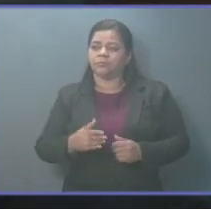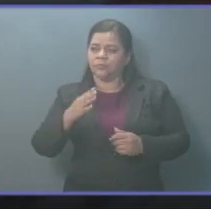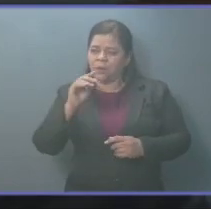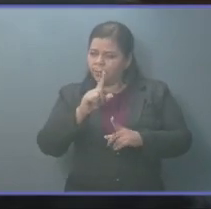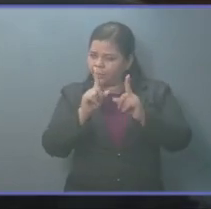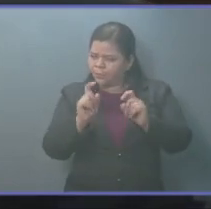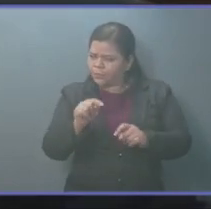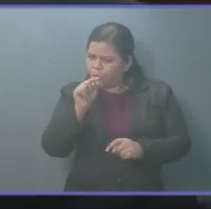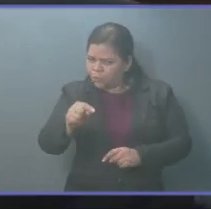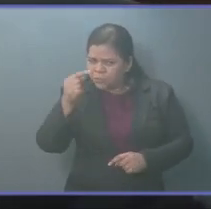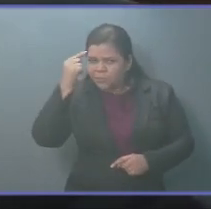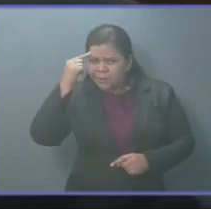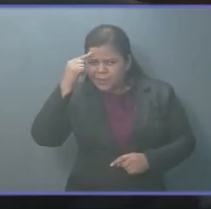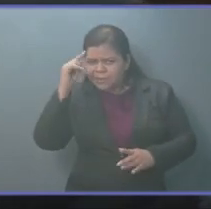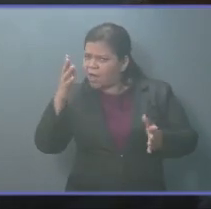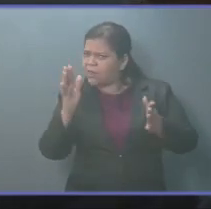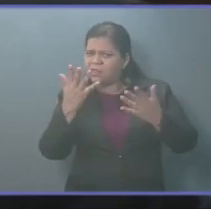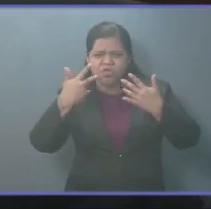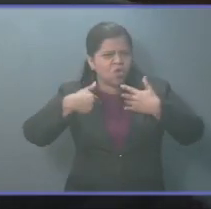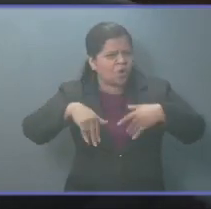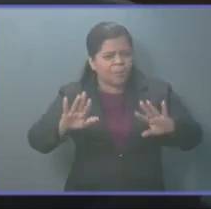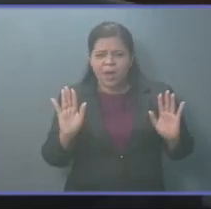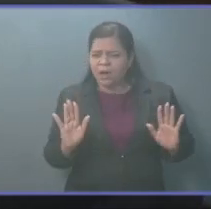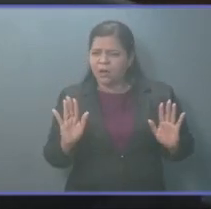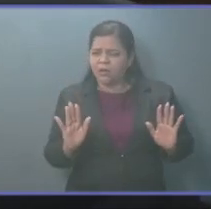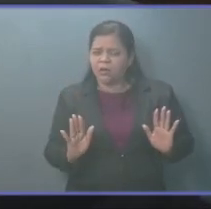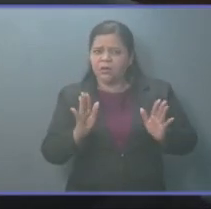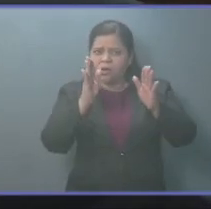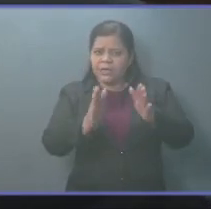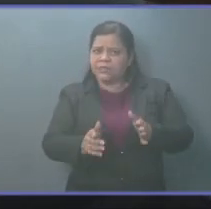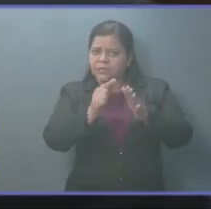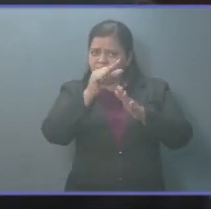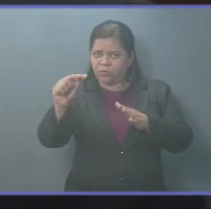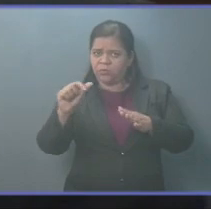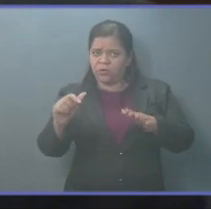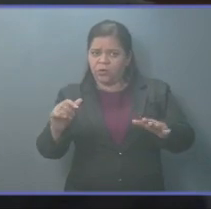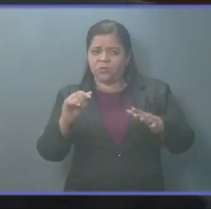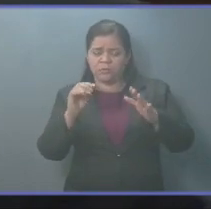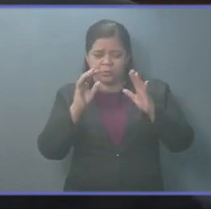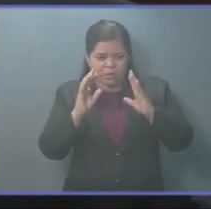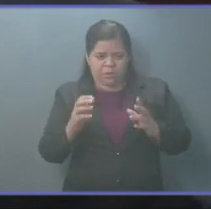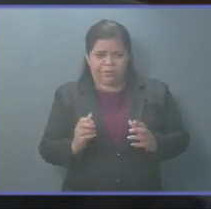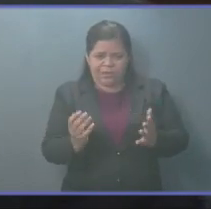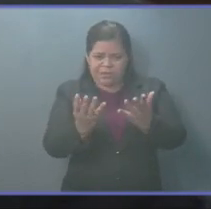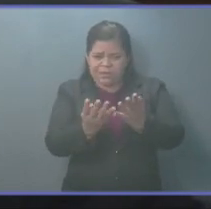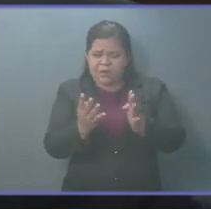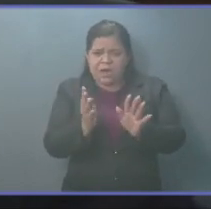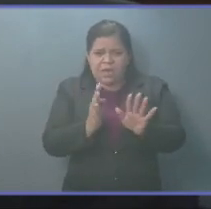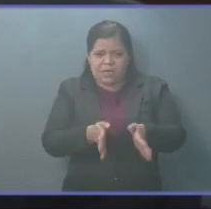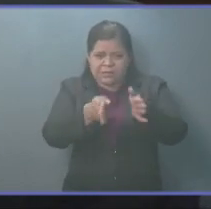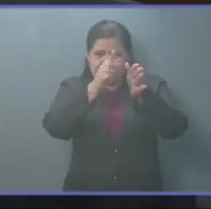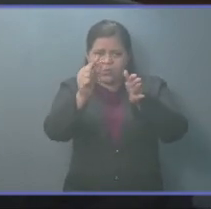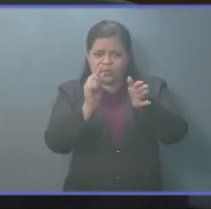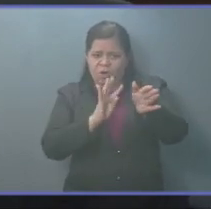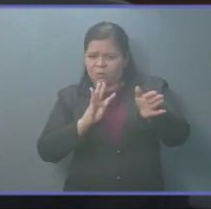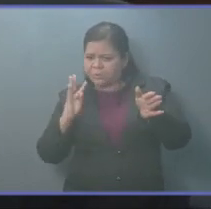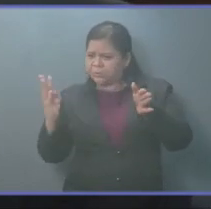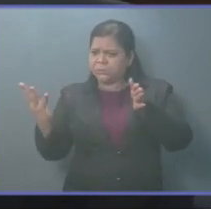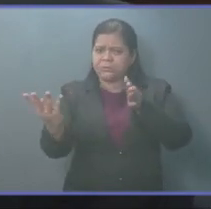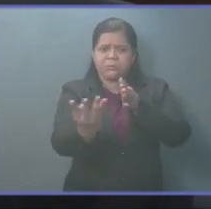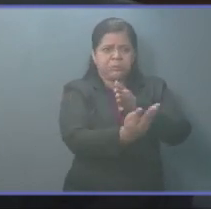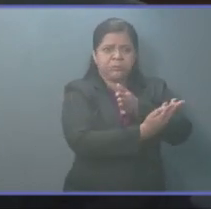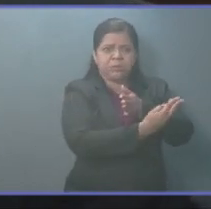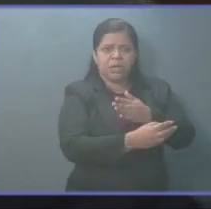¿considera usted normal que un órgano de Estado sea rodeado por militares con armas